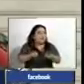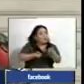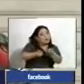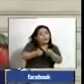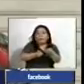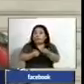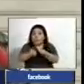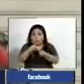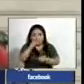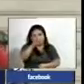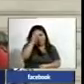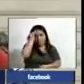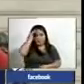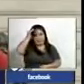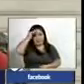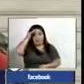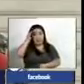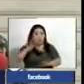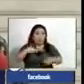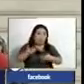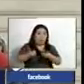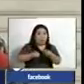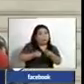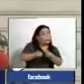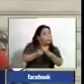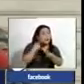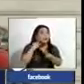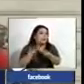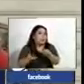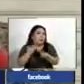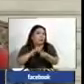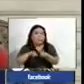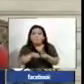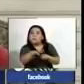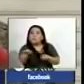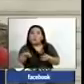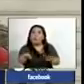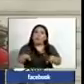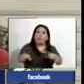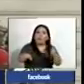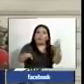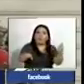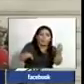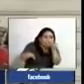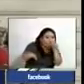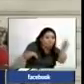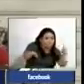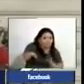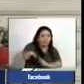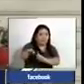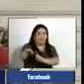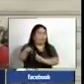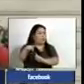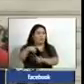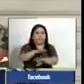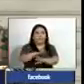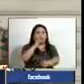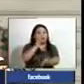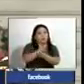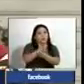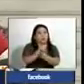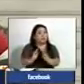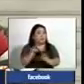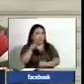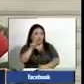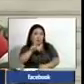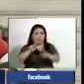Pero recuérdese, cuando la autoridad se retiraba podría ser que allí haya pasado alguien. Eso ya no está sucediendo. En